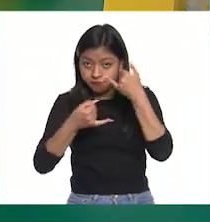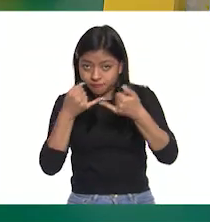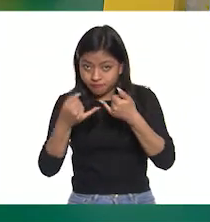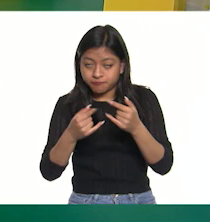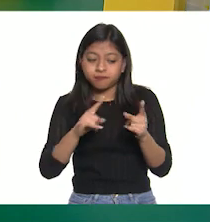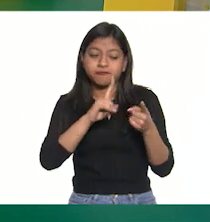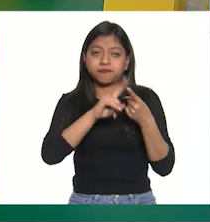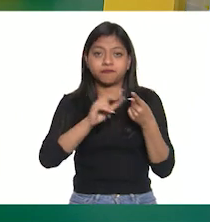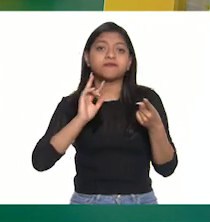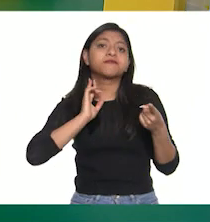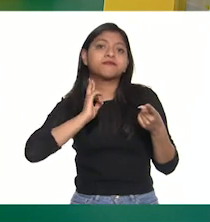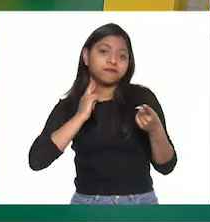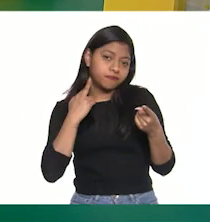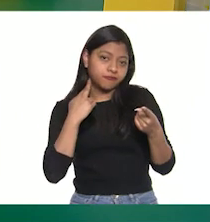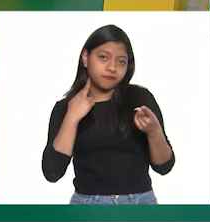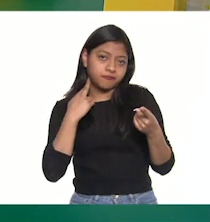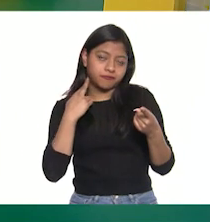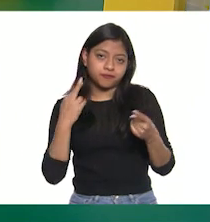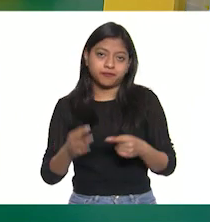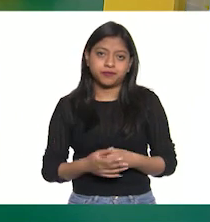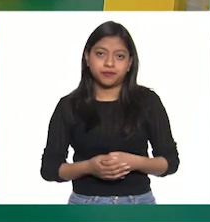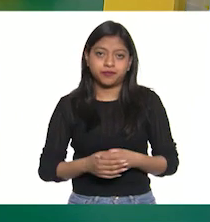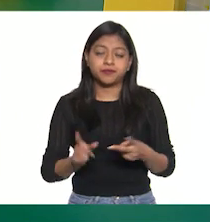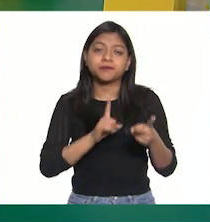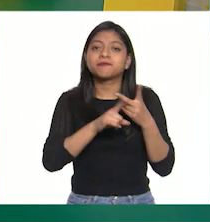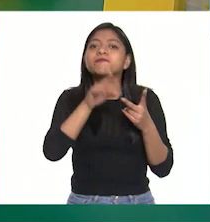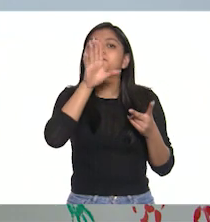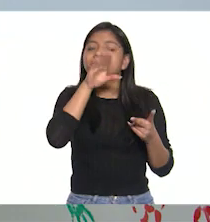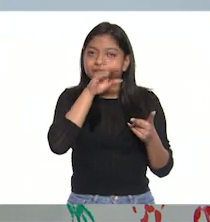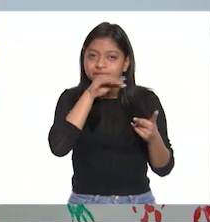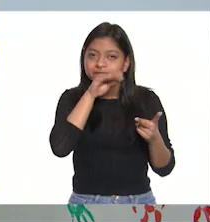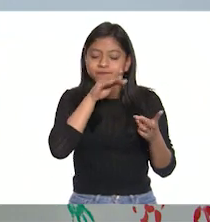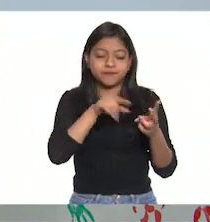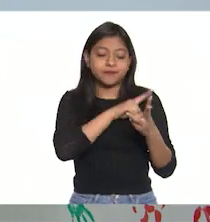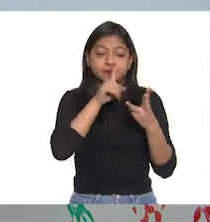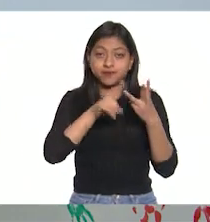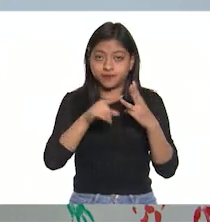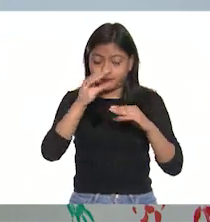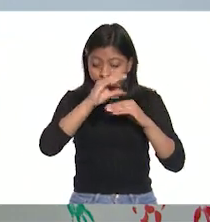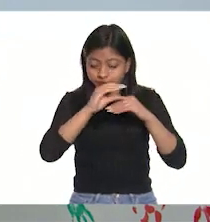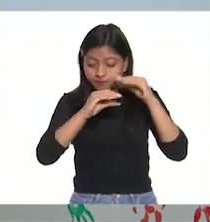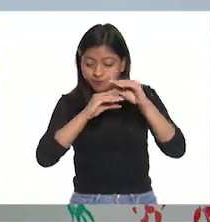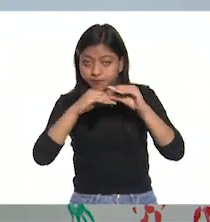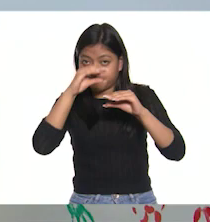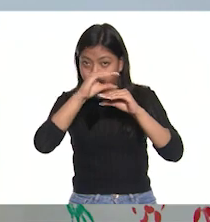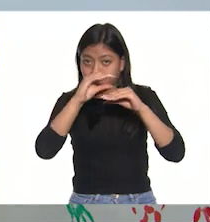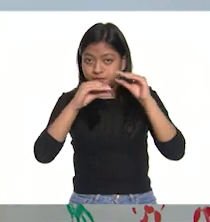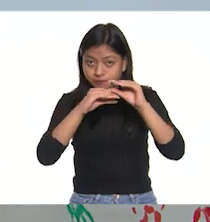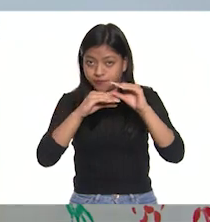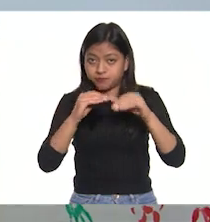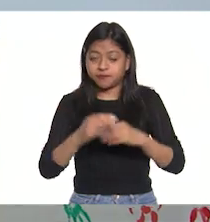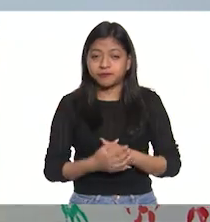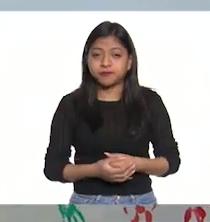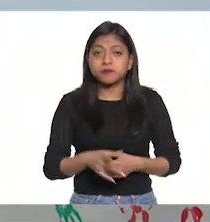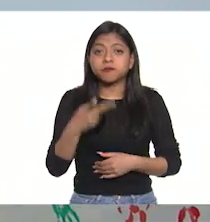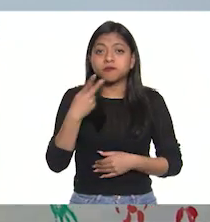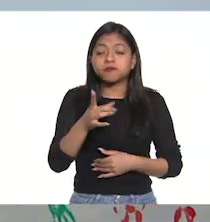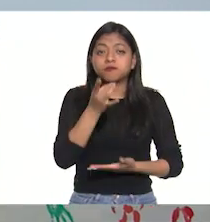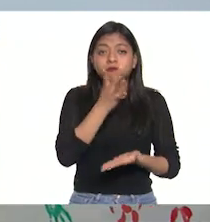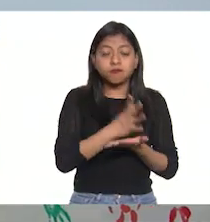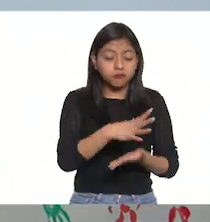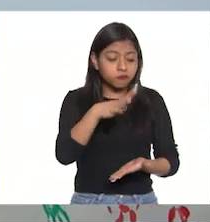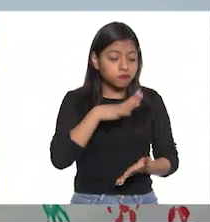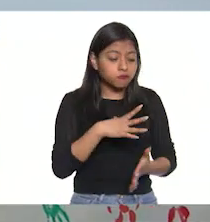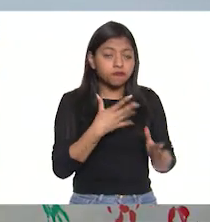el robot y el patito y los bloques y únicamente, tiene